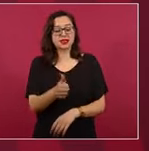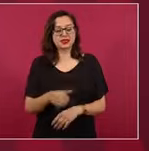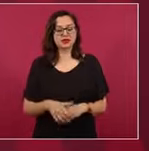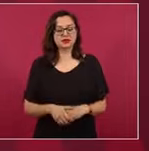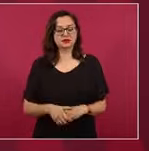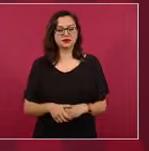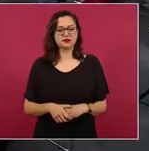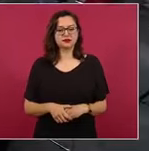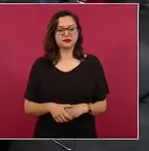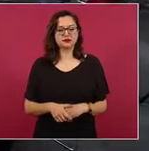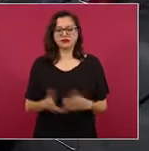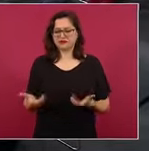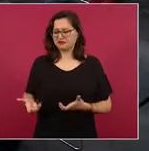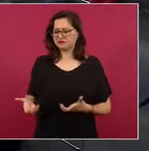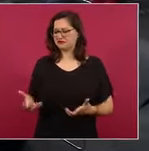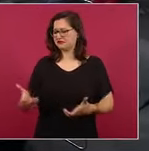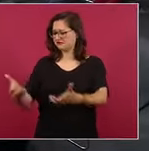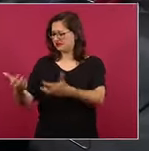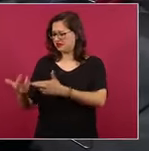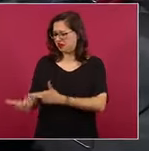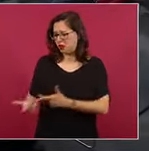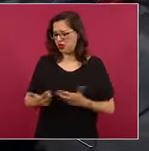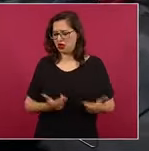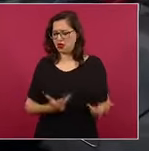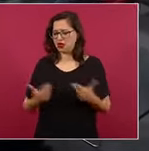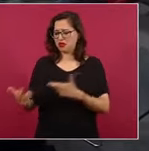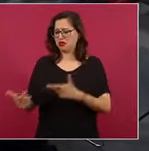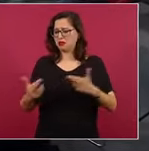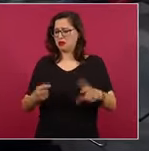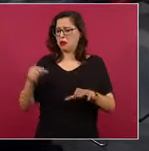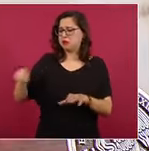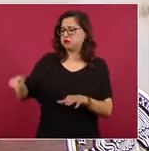pueden estar las calles llenas de bache,